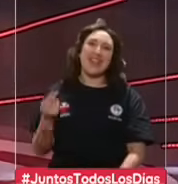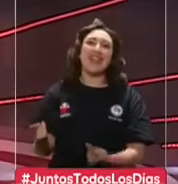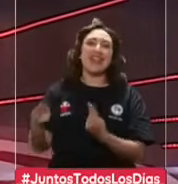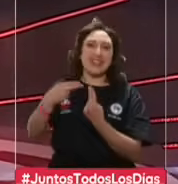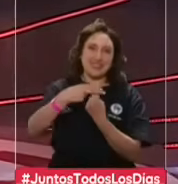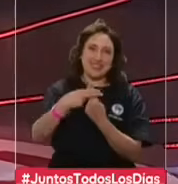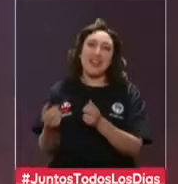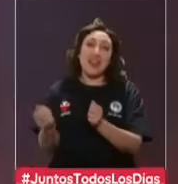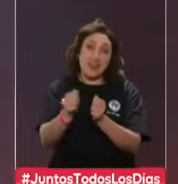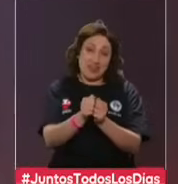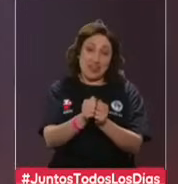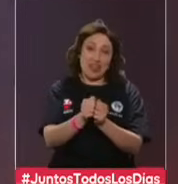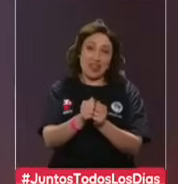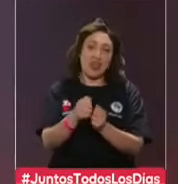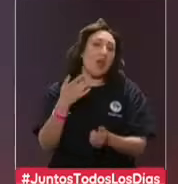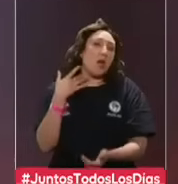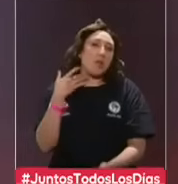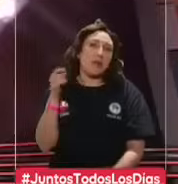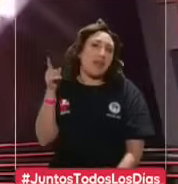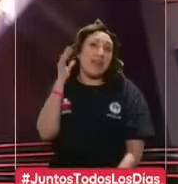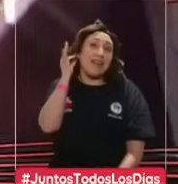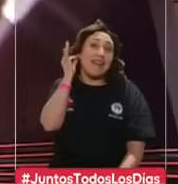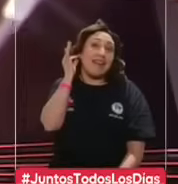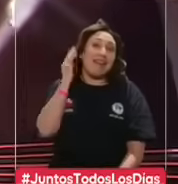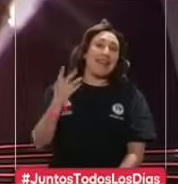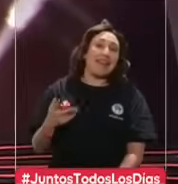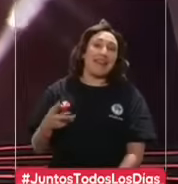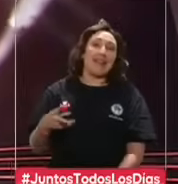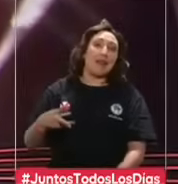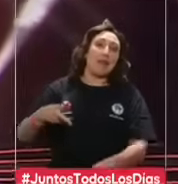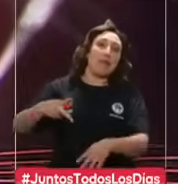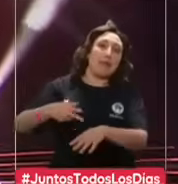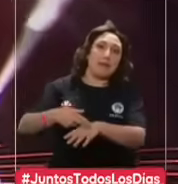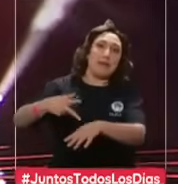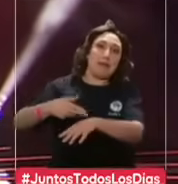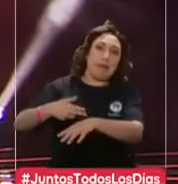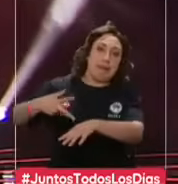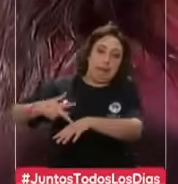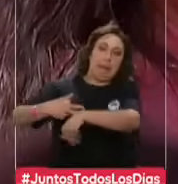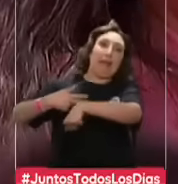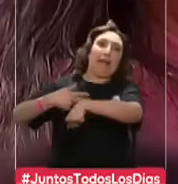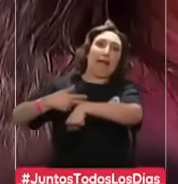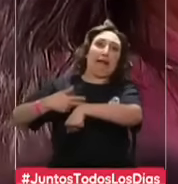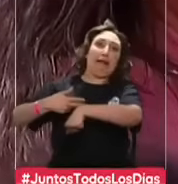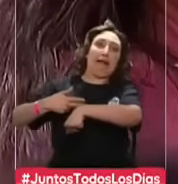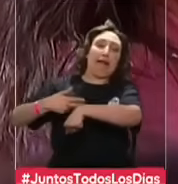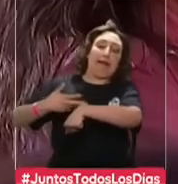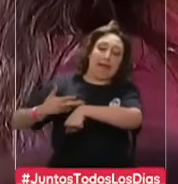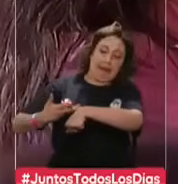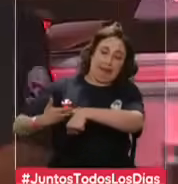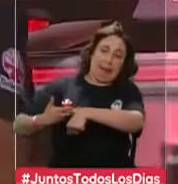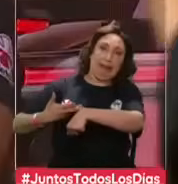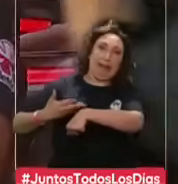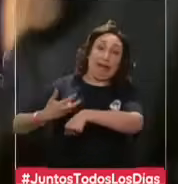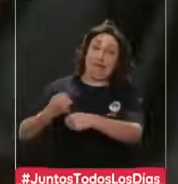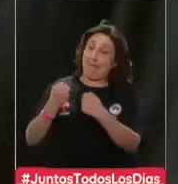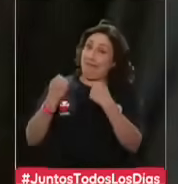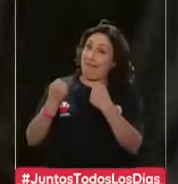acompañándolo hoy día, porque ella, nada, se fue en volán cortarme la uña, weona, te digo al tiro, no. ¡Qué